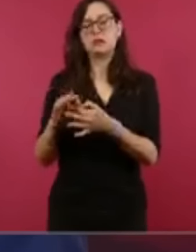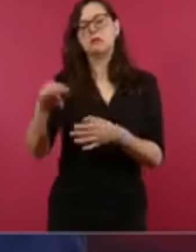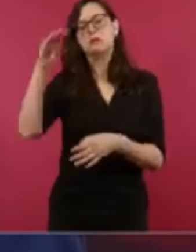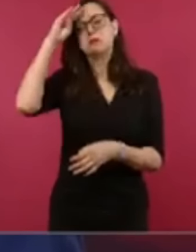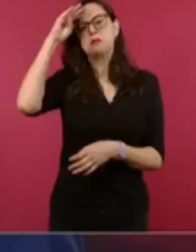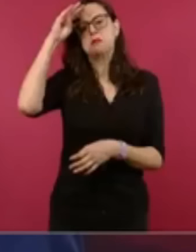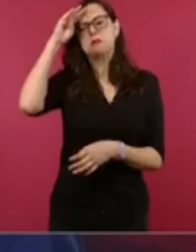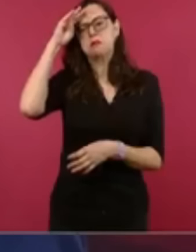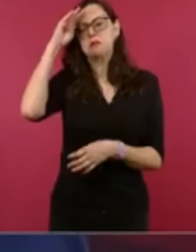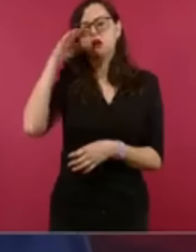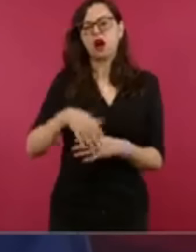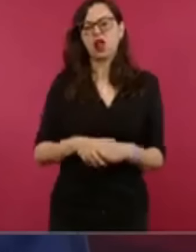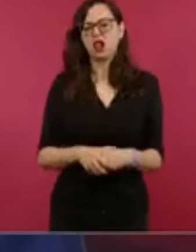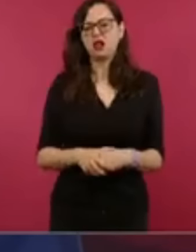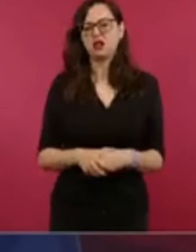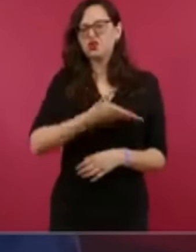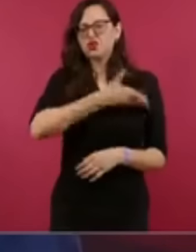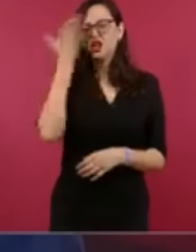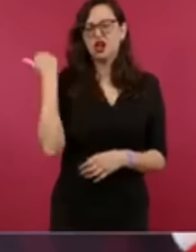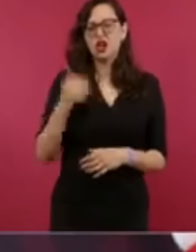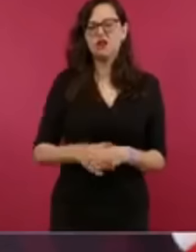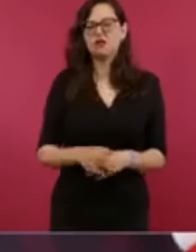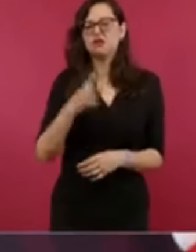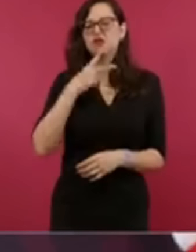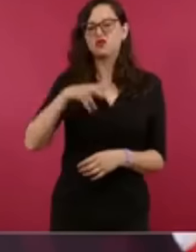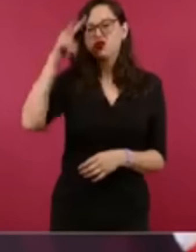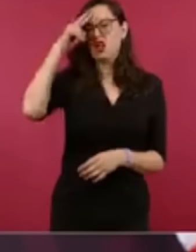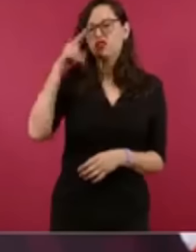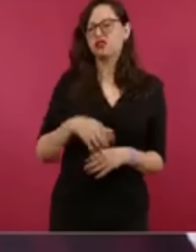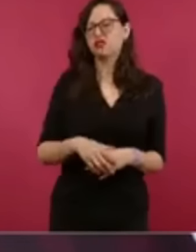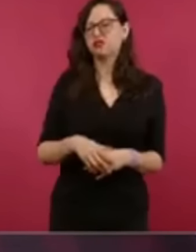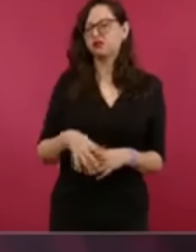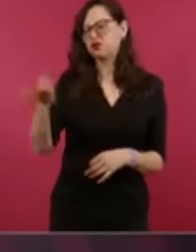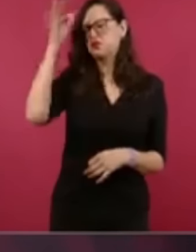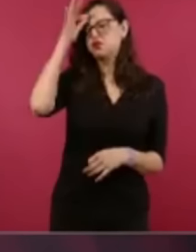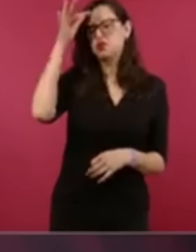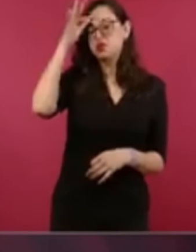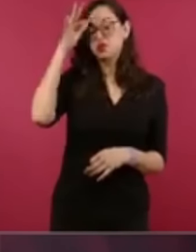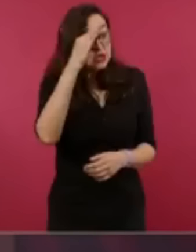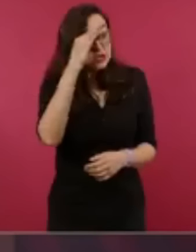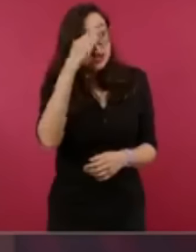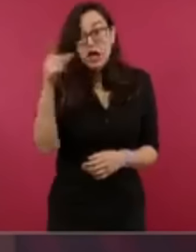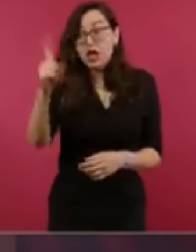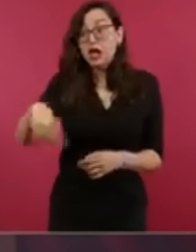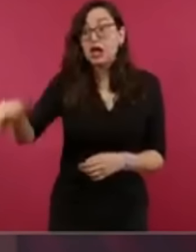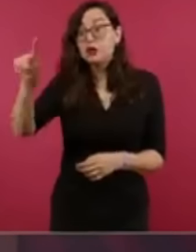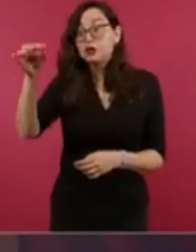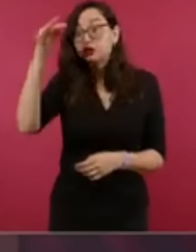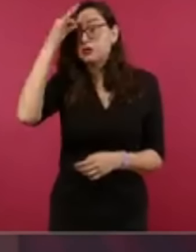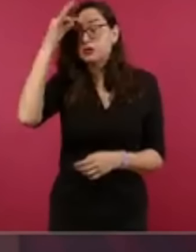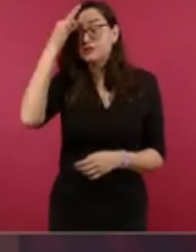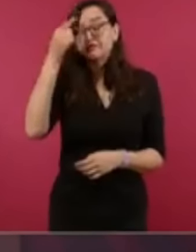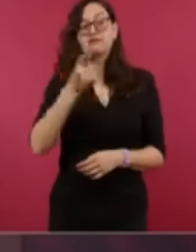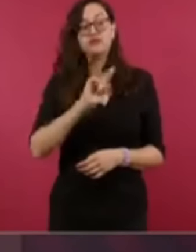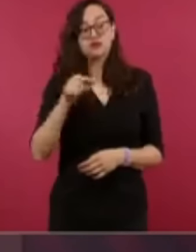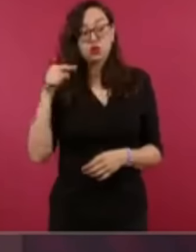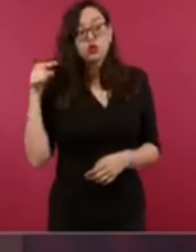que el pueblo es tonto. No, tonto es el que piensa que el pueblo es tonto. Aprender bien esa